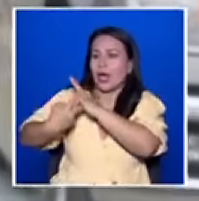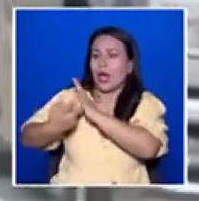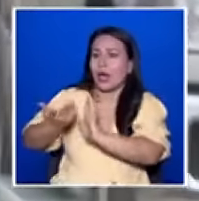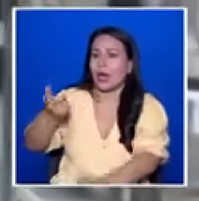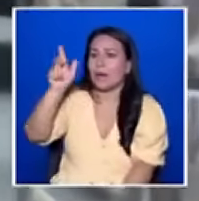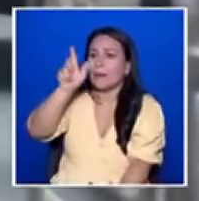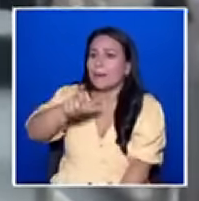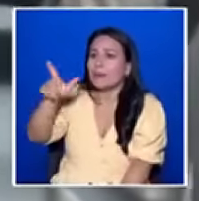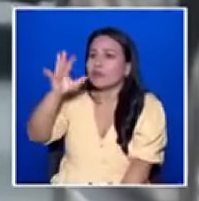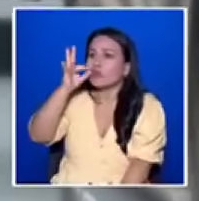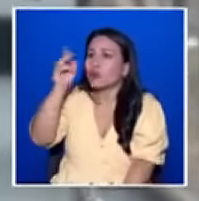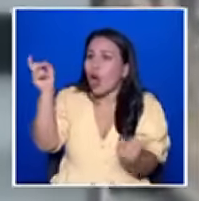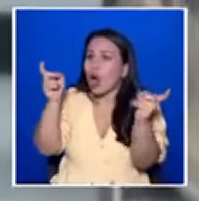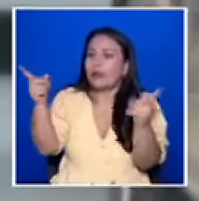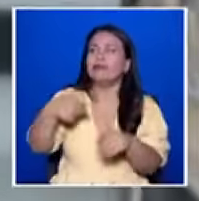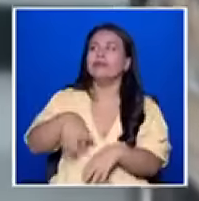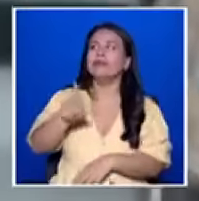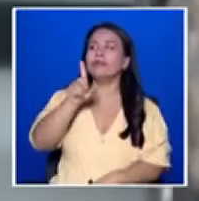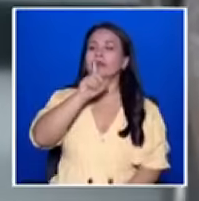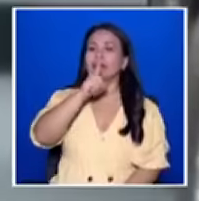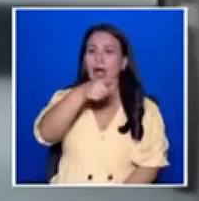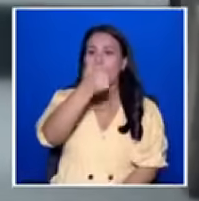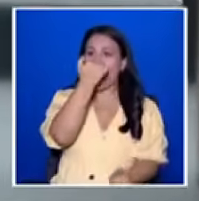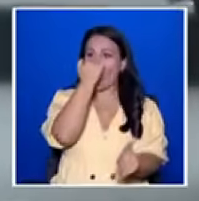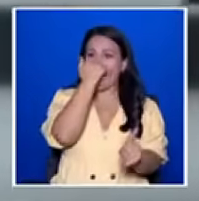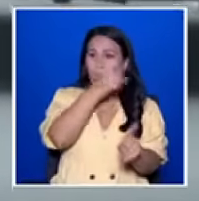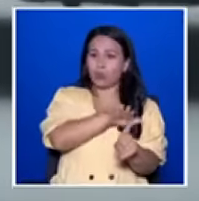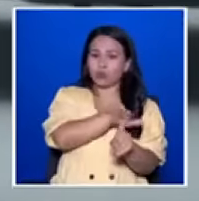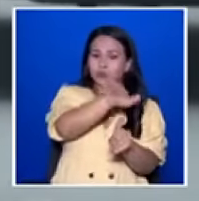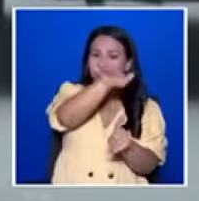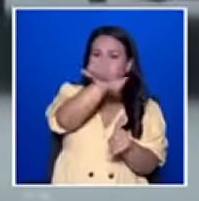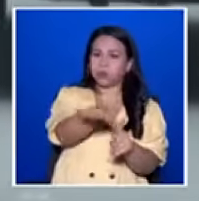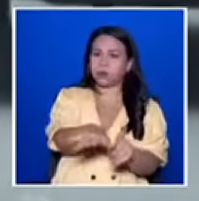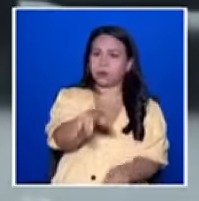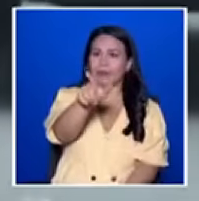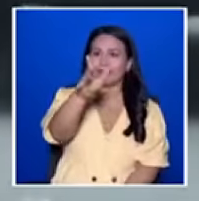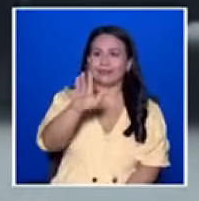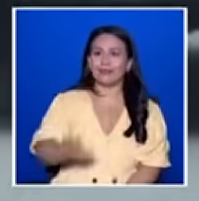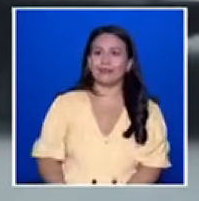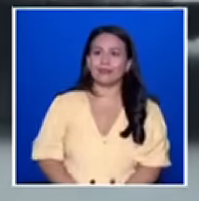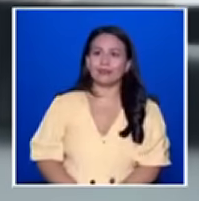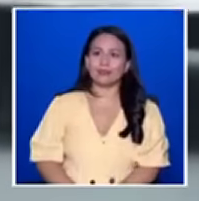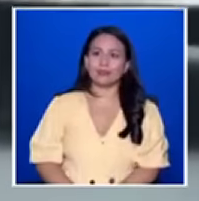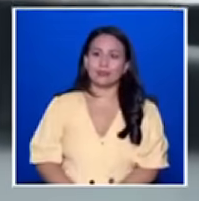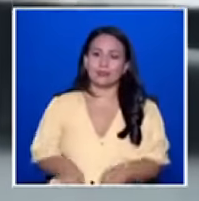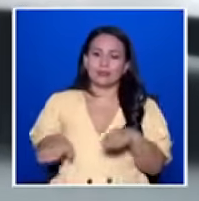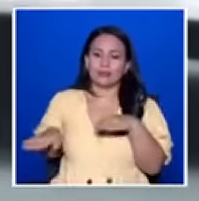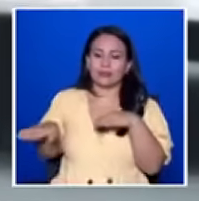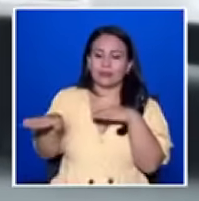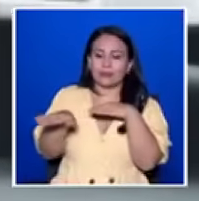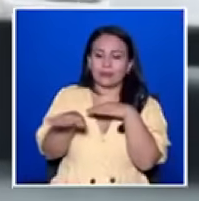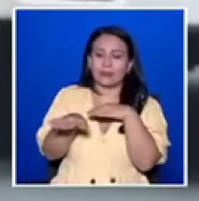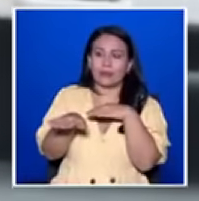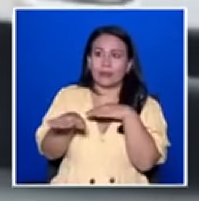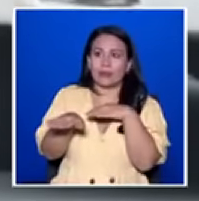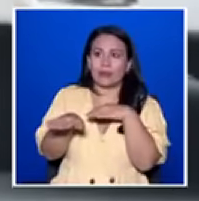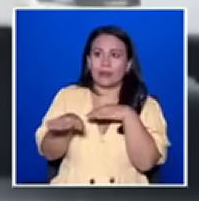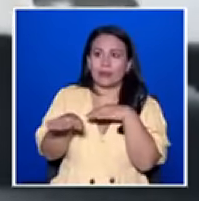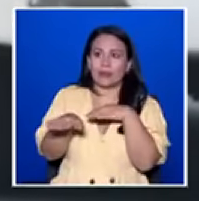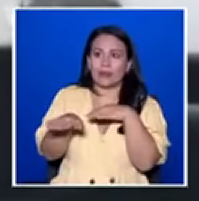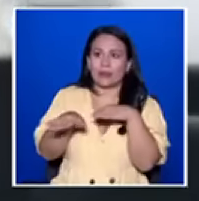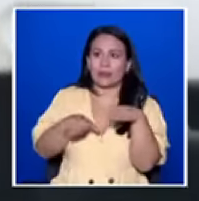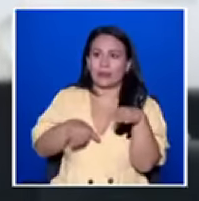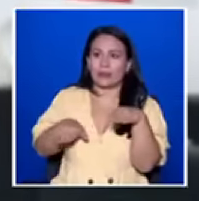estos vehículos, como el auto rojo, va a ver lo que va a hacer ahí, ¿no? Va a meterse a la